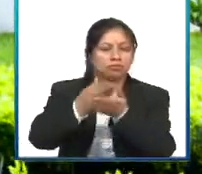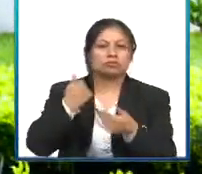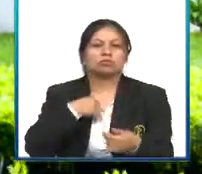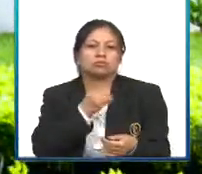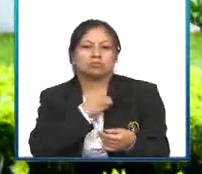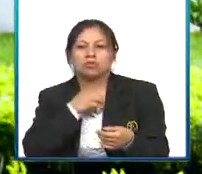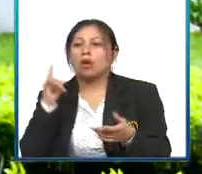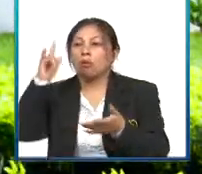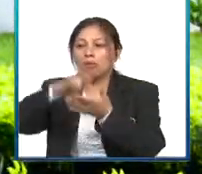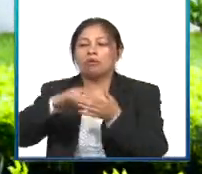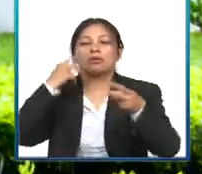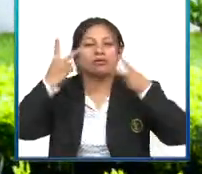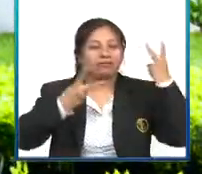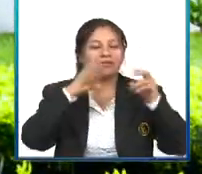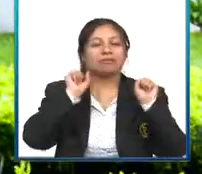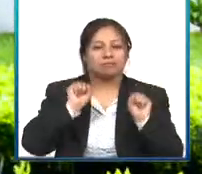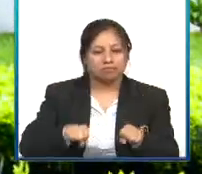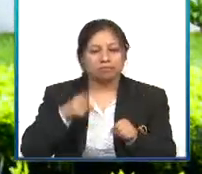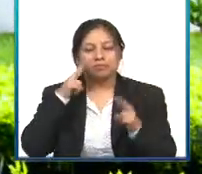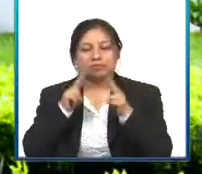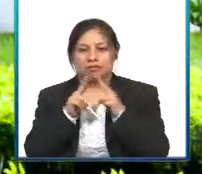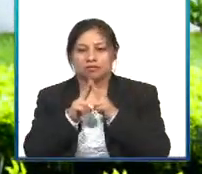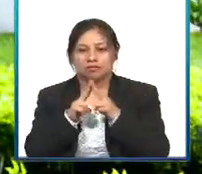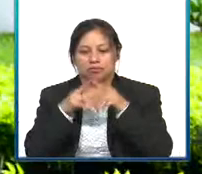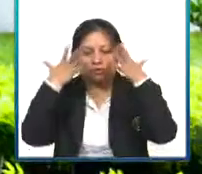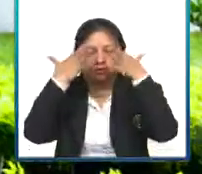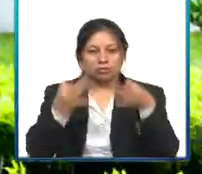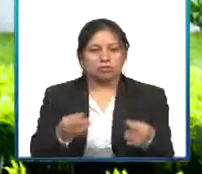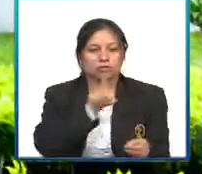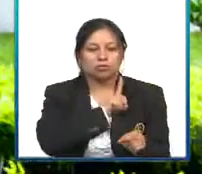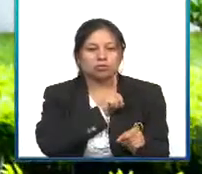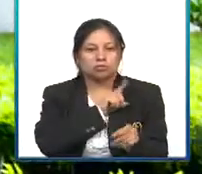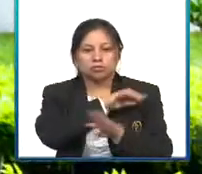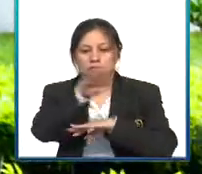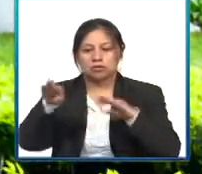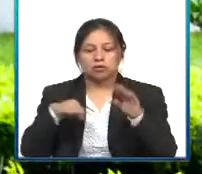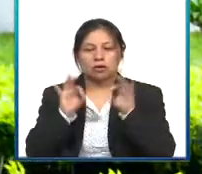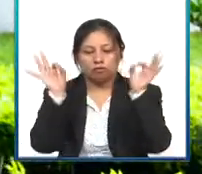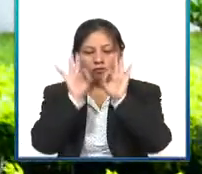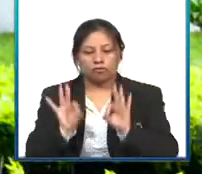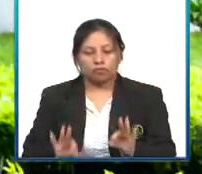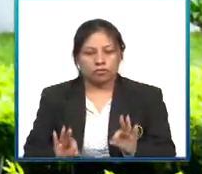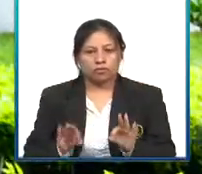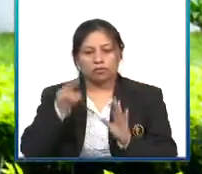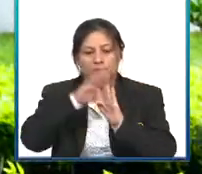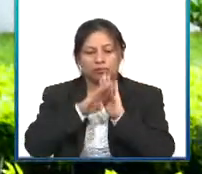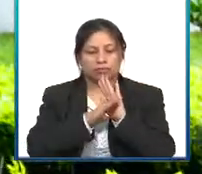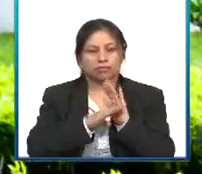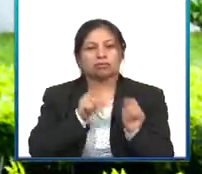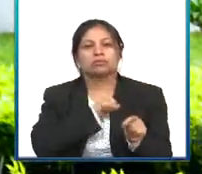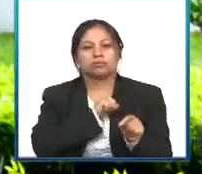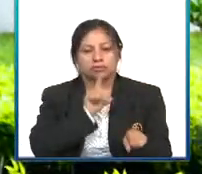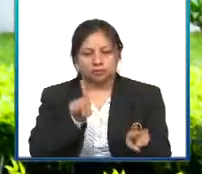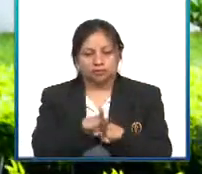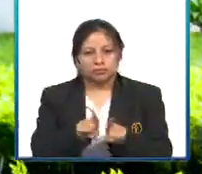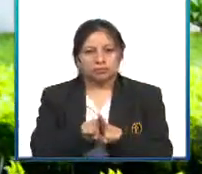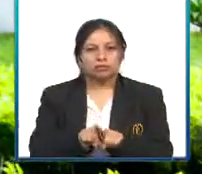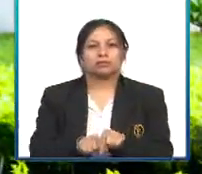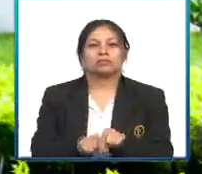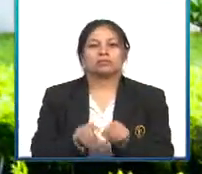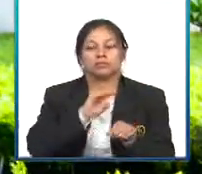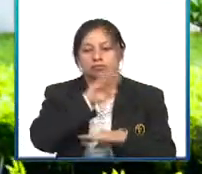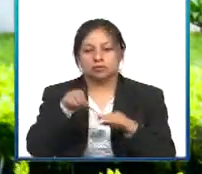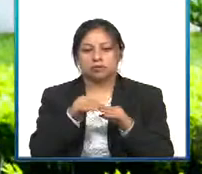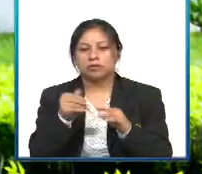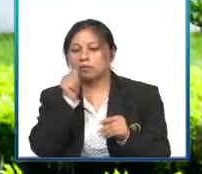aéreas seamos atractivos para poder ser un destino no solo para todo el modelo de líneas aéreas de bajo costo, sino que también para que